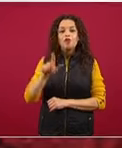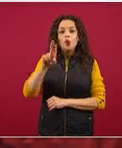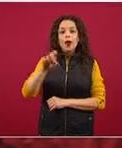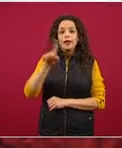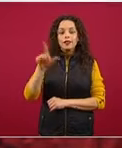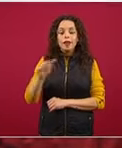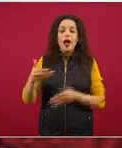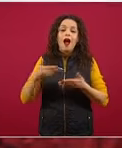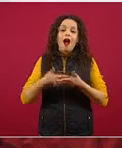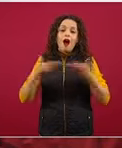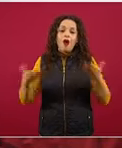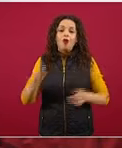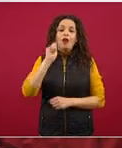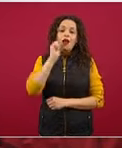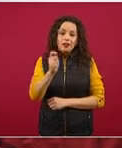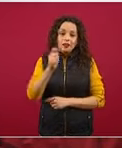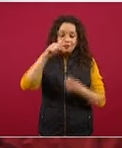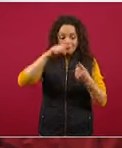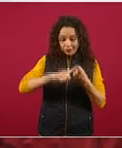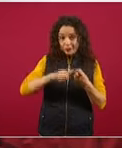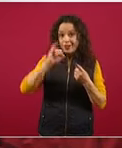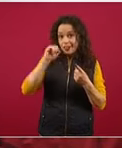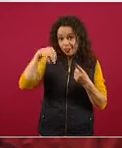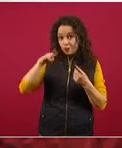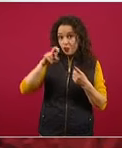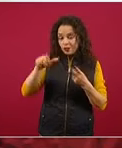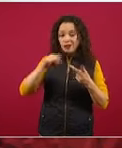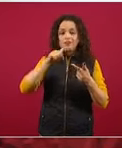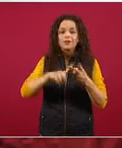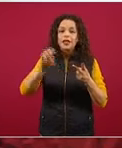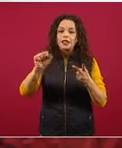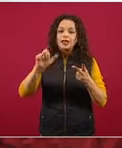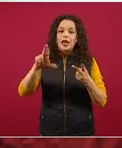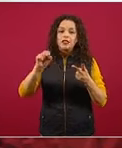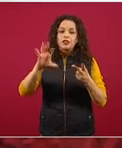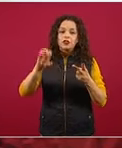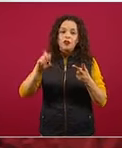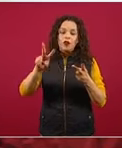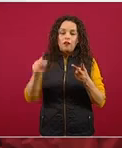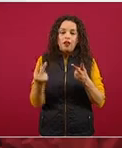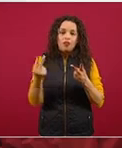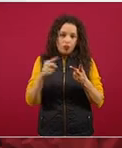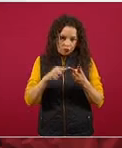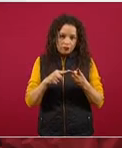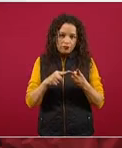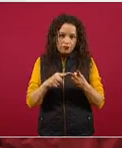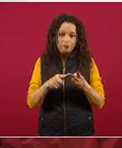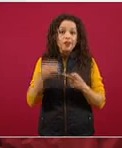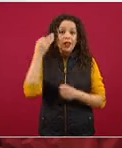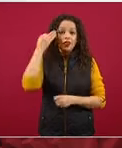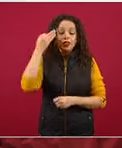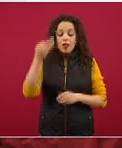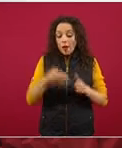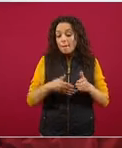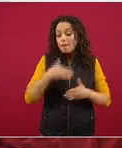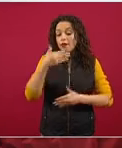y de SARS-CoV-2. Estaremos viendo a lo largo del tiempo qué